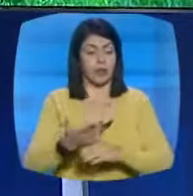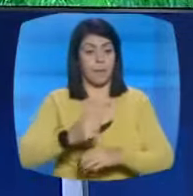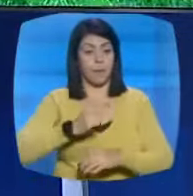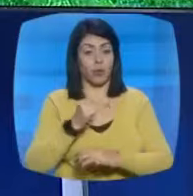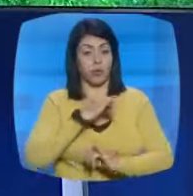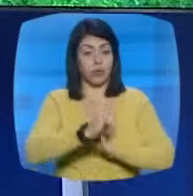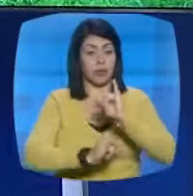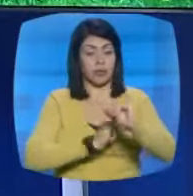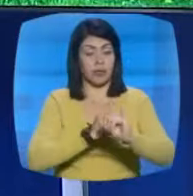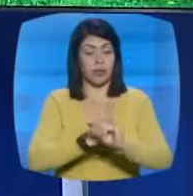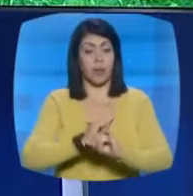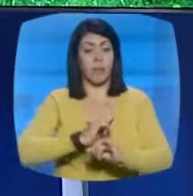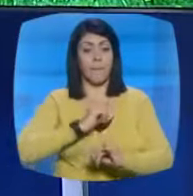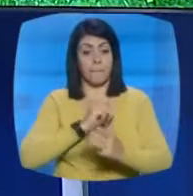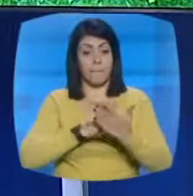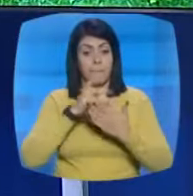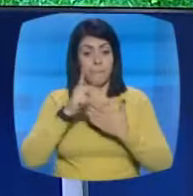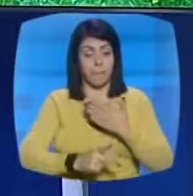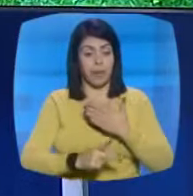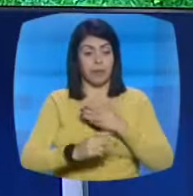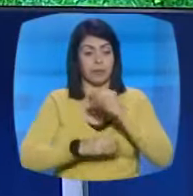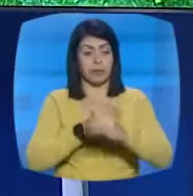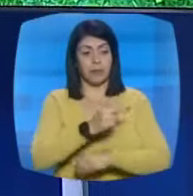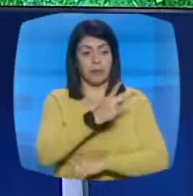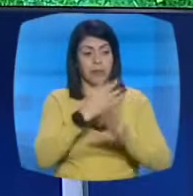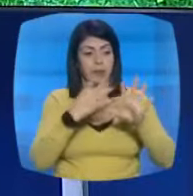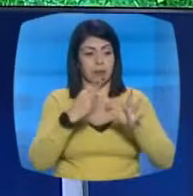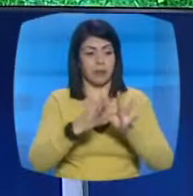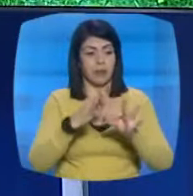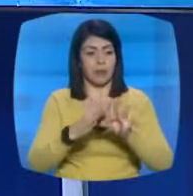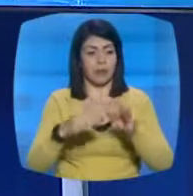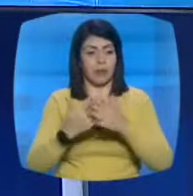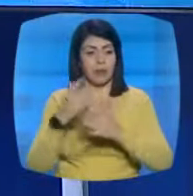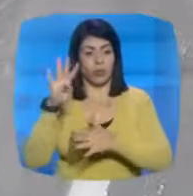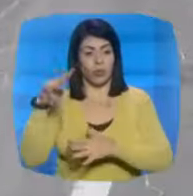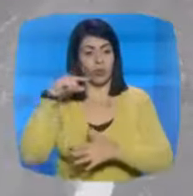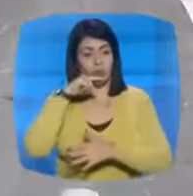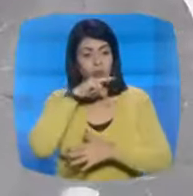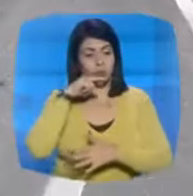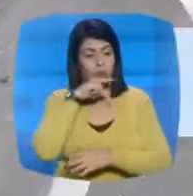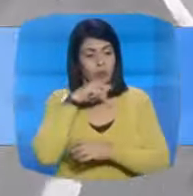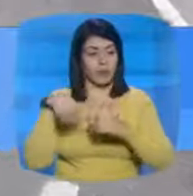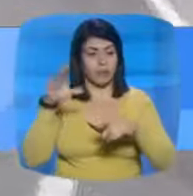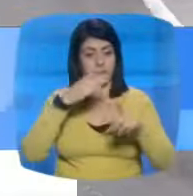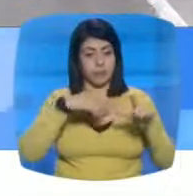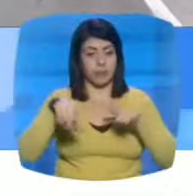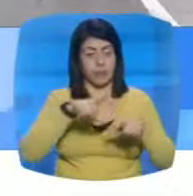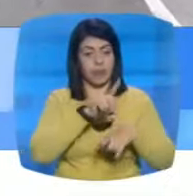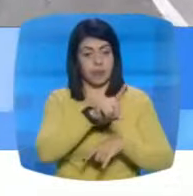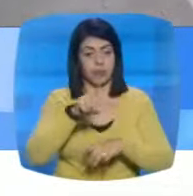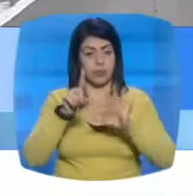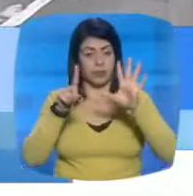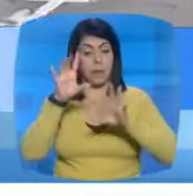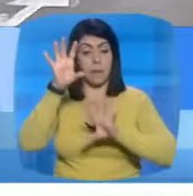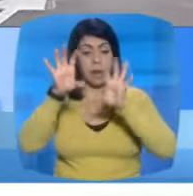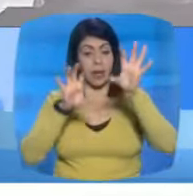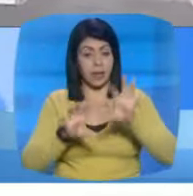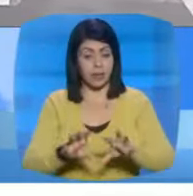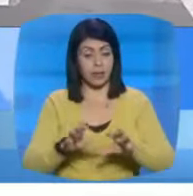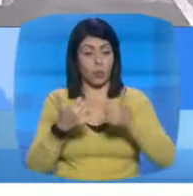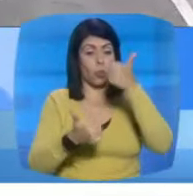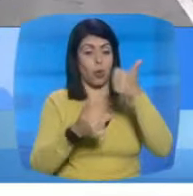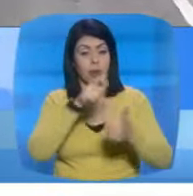Interpol. Este operativo se llevó a cabo del 29 de septiembre al 4 de octubre en al menos 116 países.